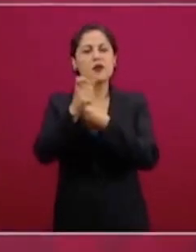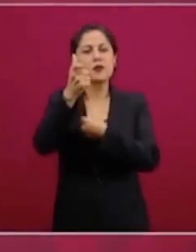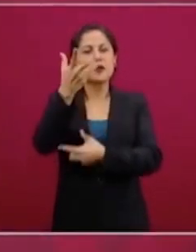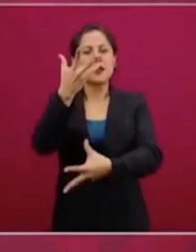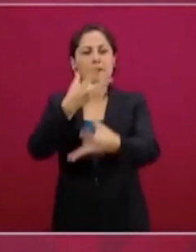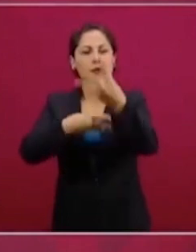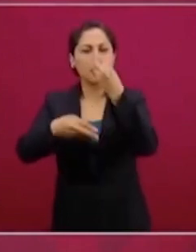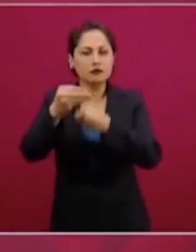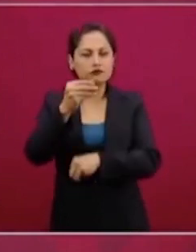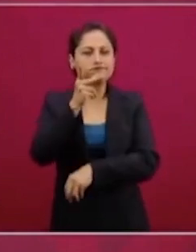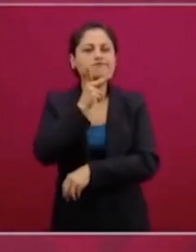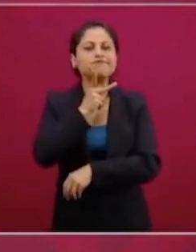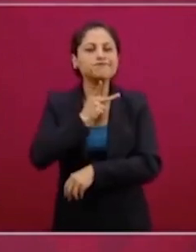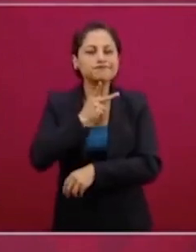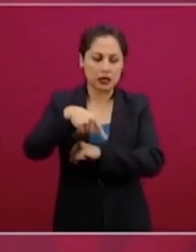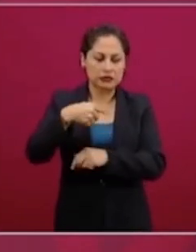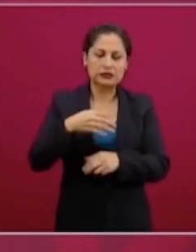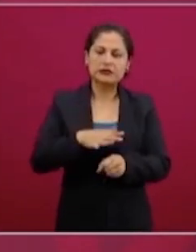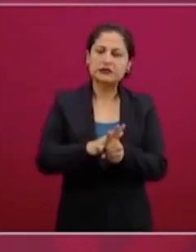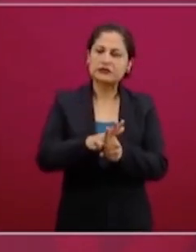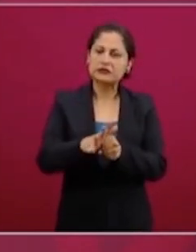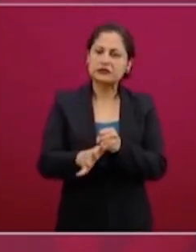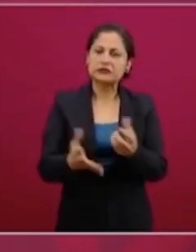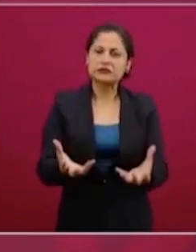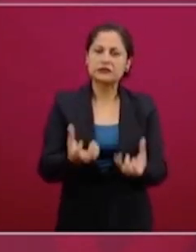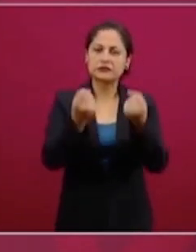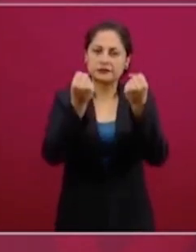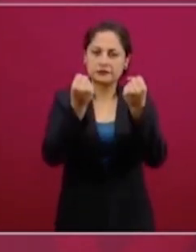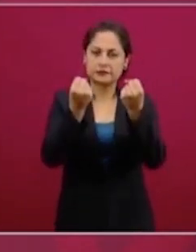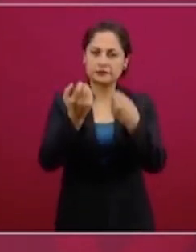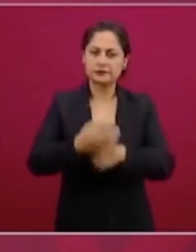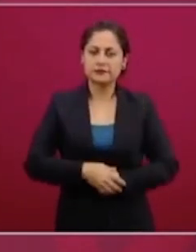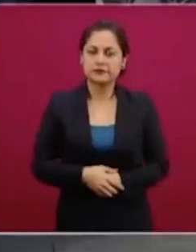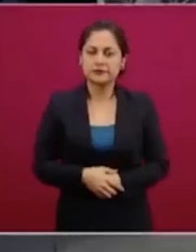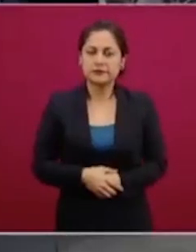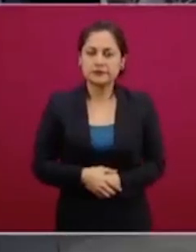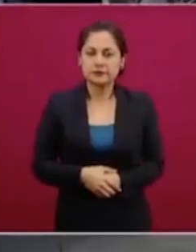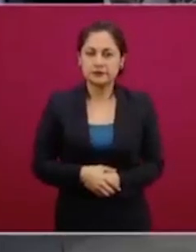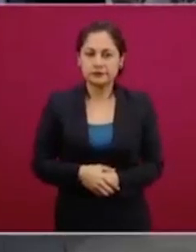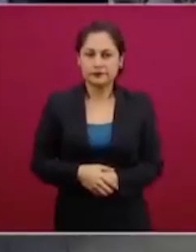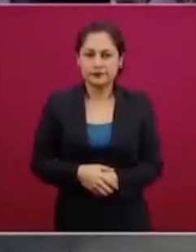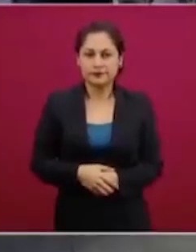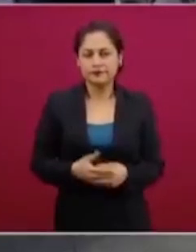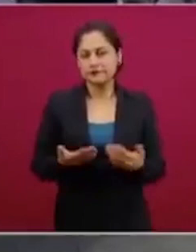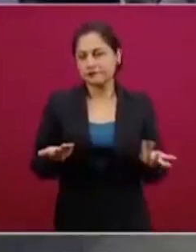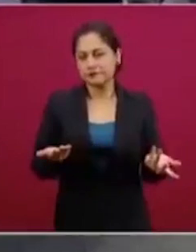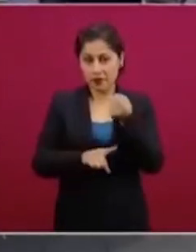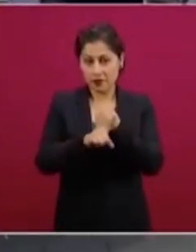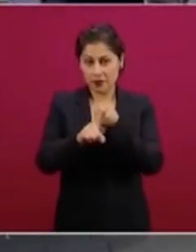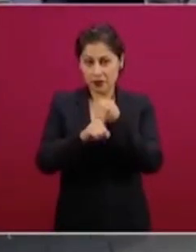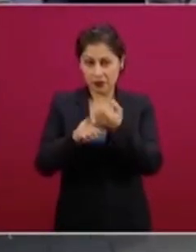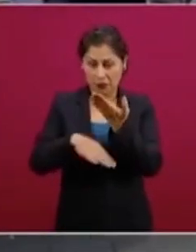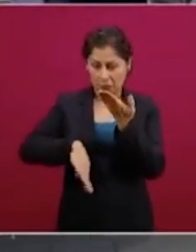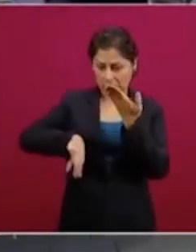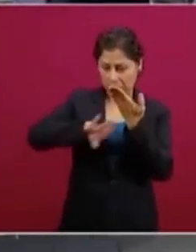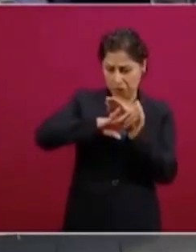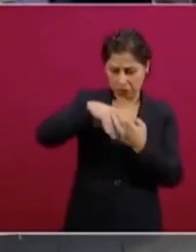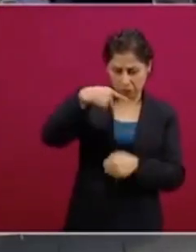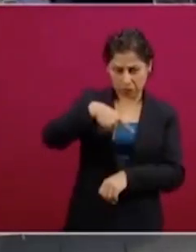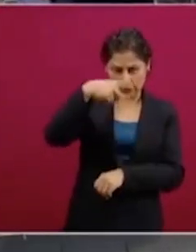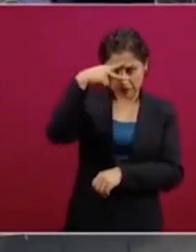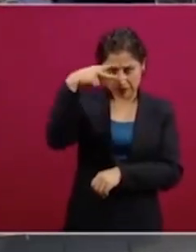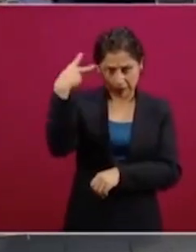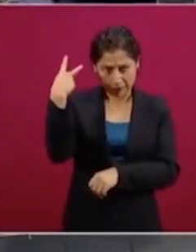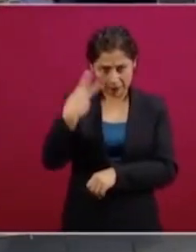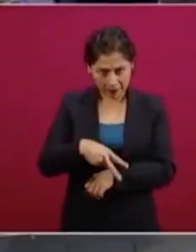precios del petróleo crudo. También, ¿por qué no nos afecta tanto lo de la